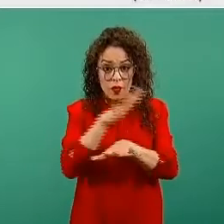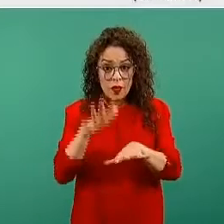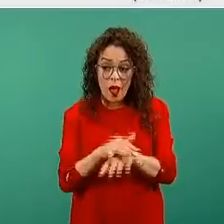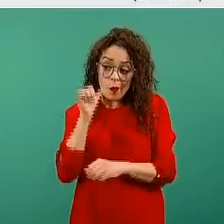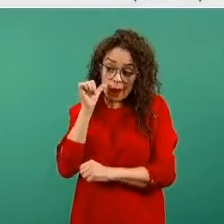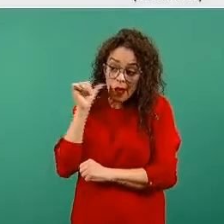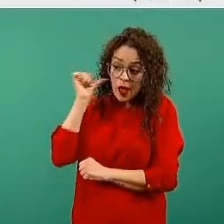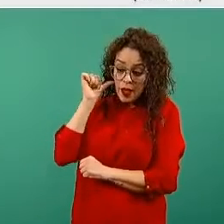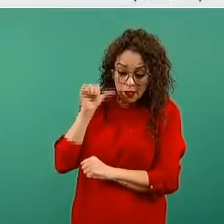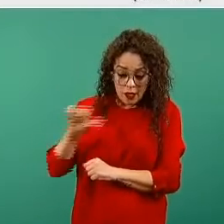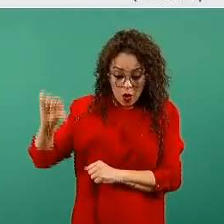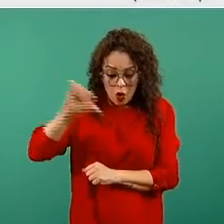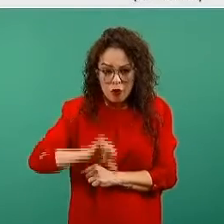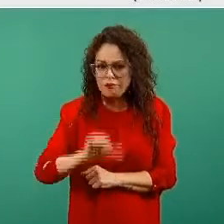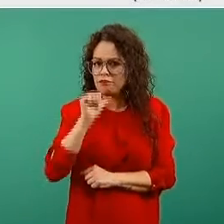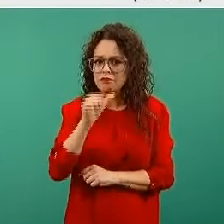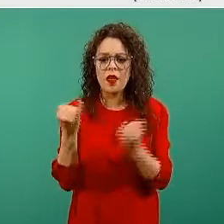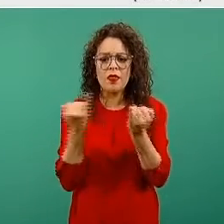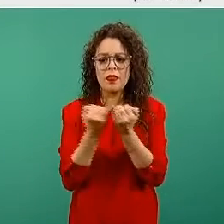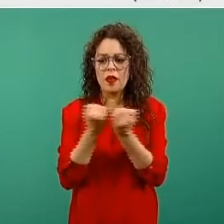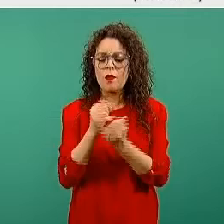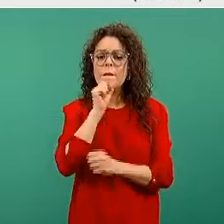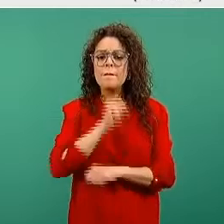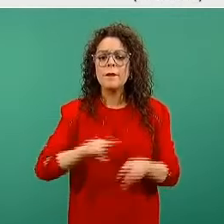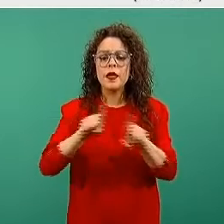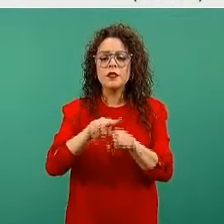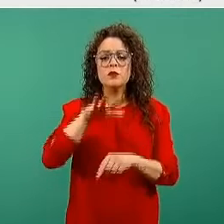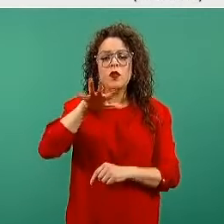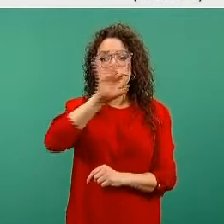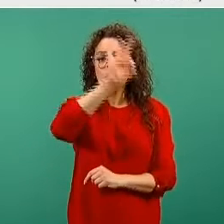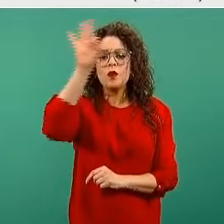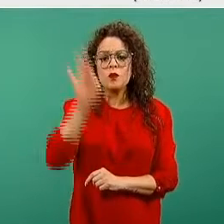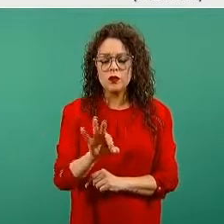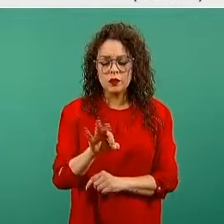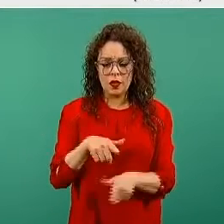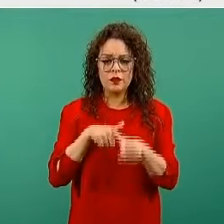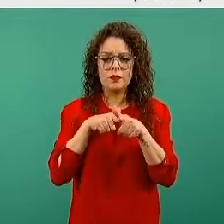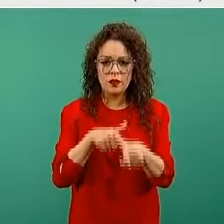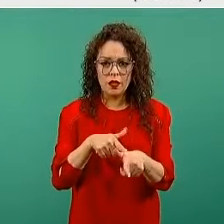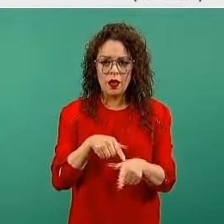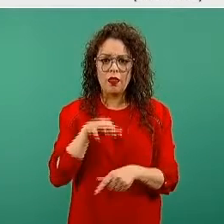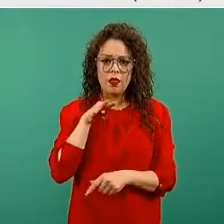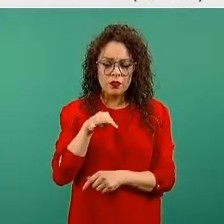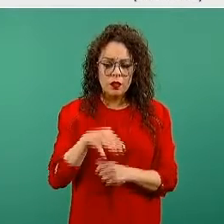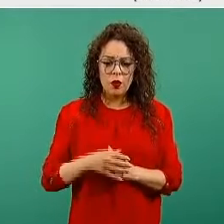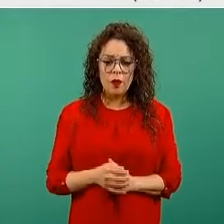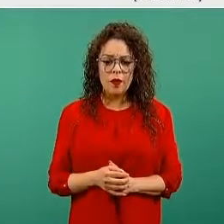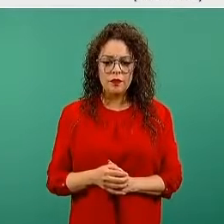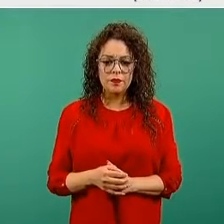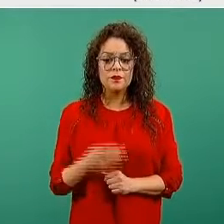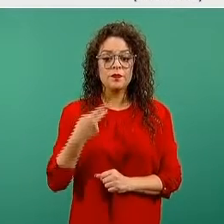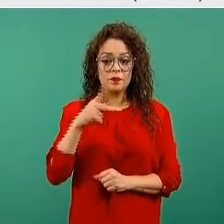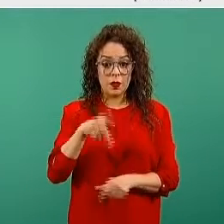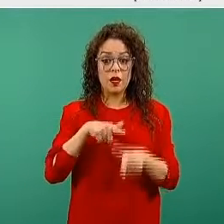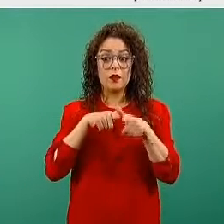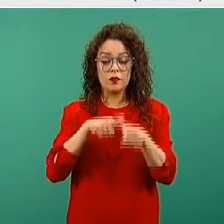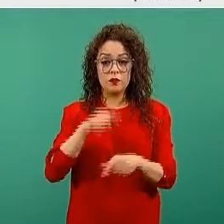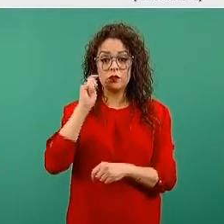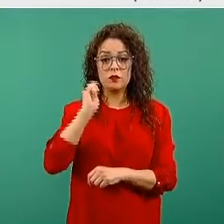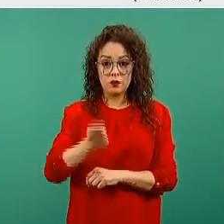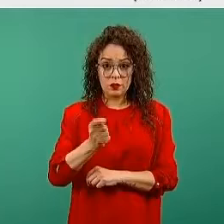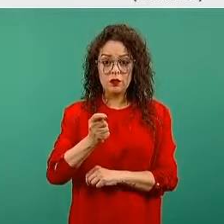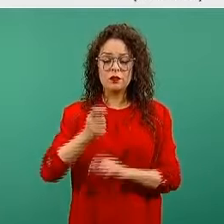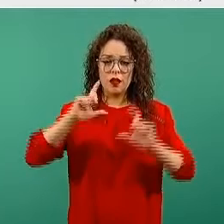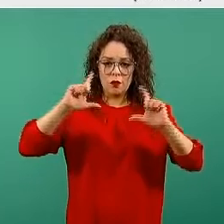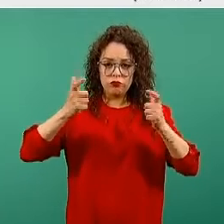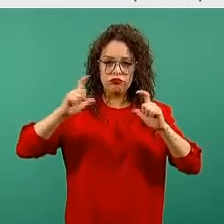un 19%, pero además entonces esto también mantiene la tendencia descendente que hemos visto en esta